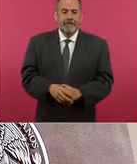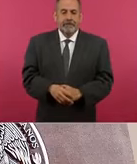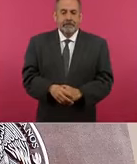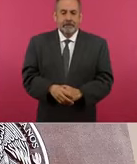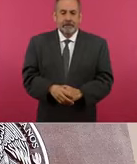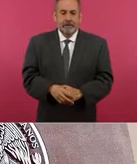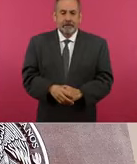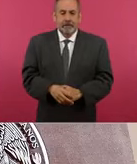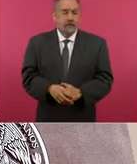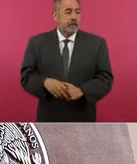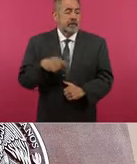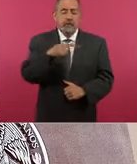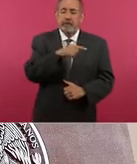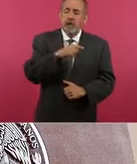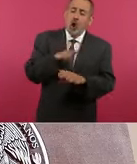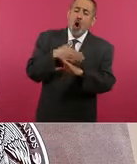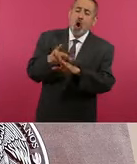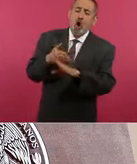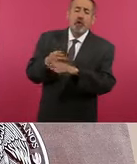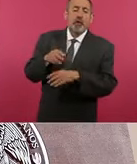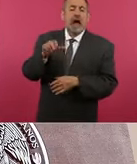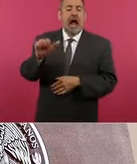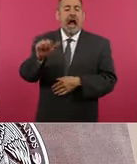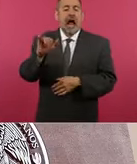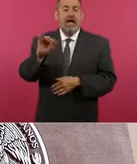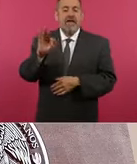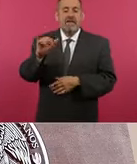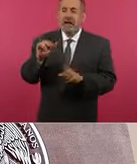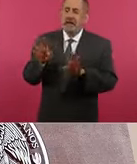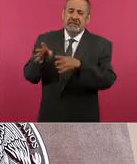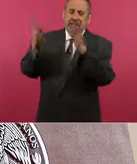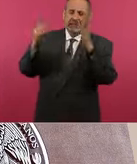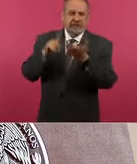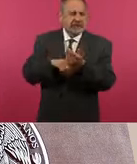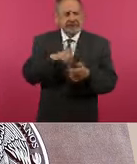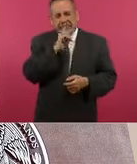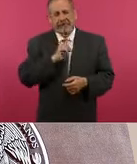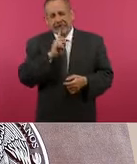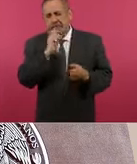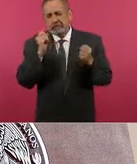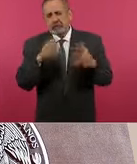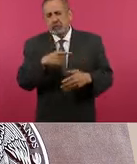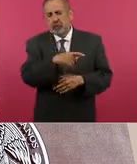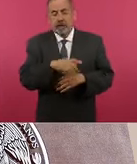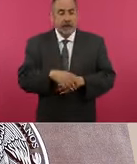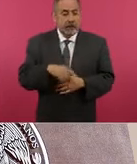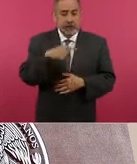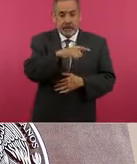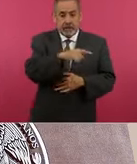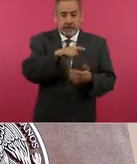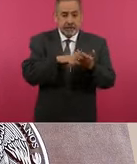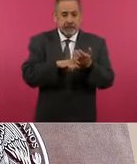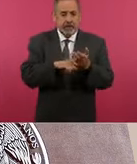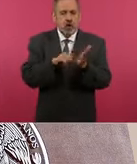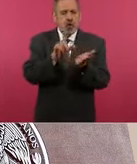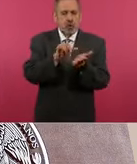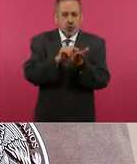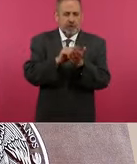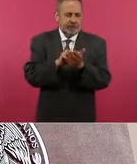Inundan el AIFA de mentiras. Las noticias falsas a la orden del día. En esta ocasión, una cuenta de X, antes